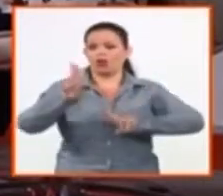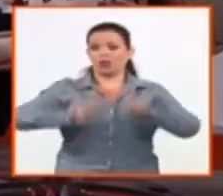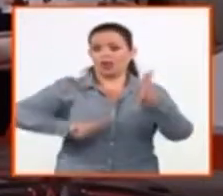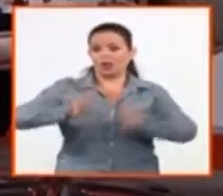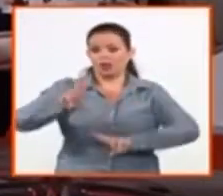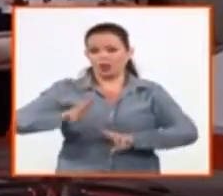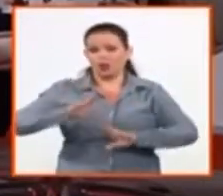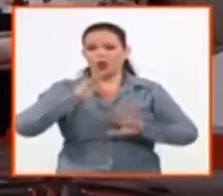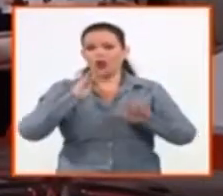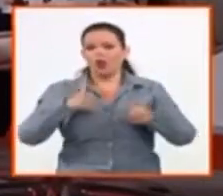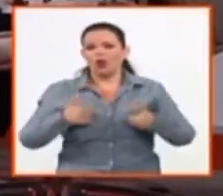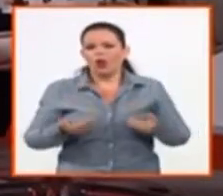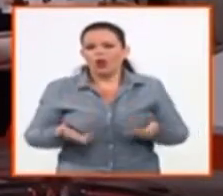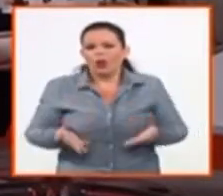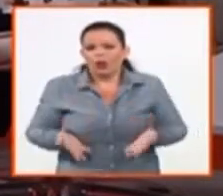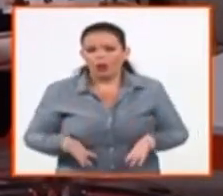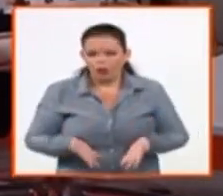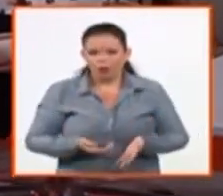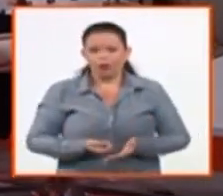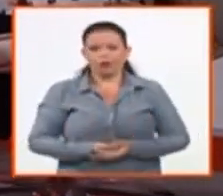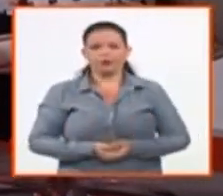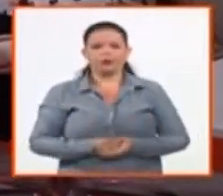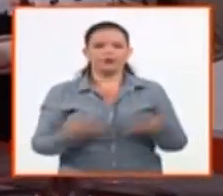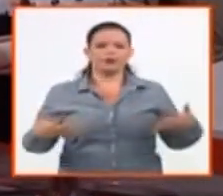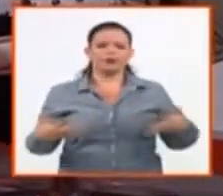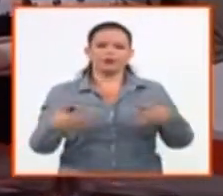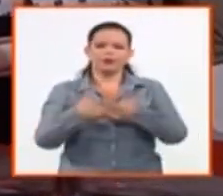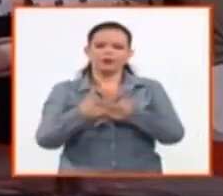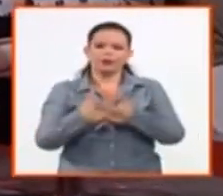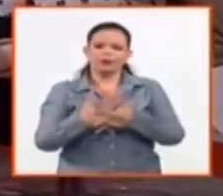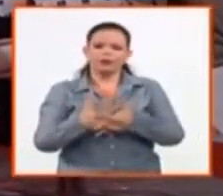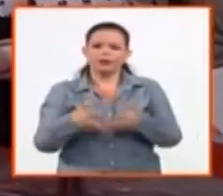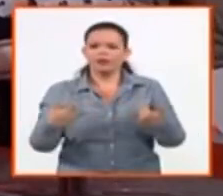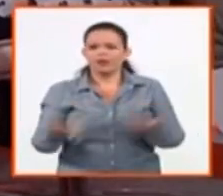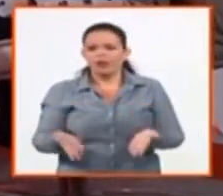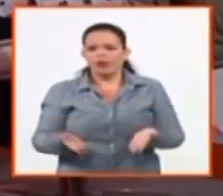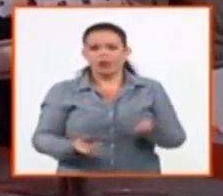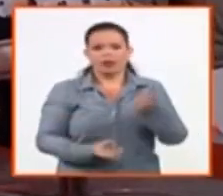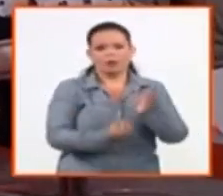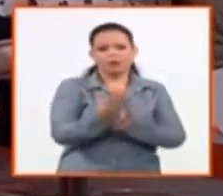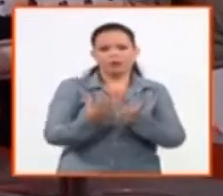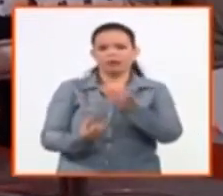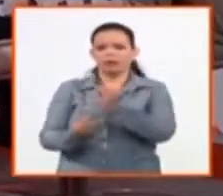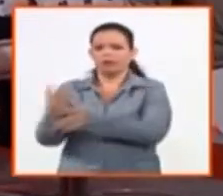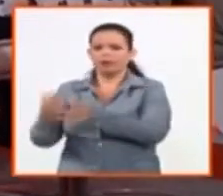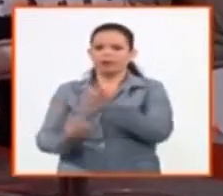con la multiplicidad de, vamos a decir, de grupos, de etnias que...